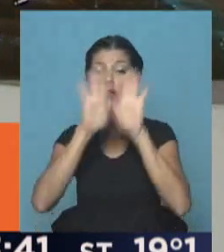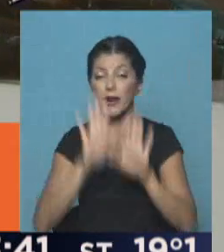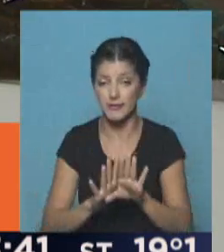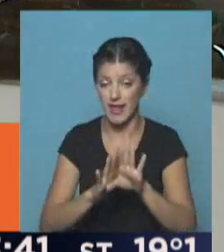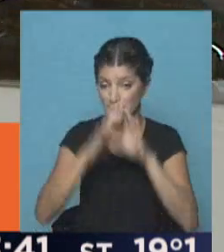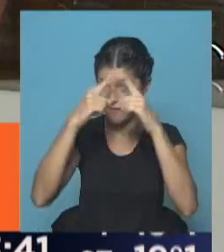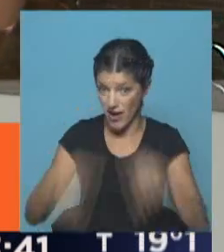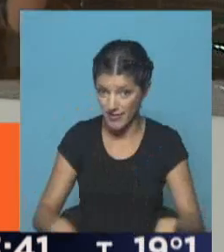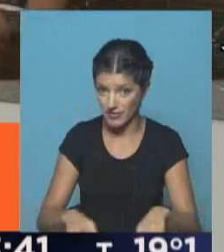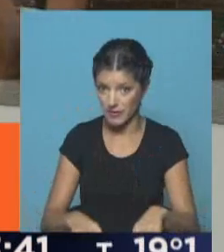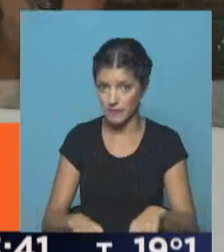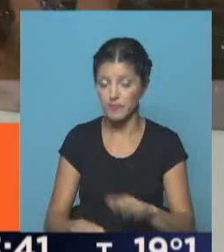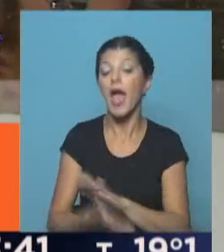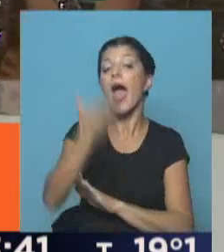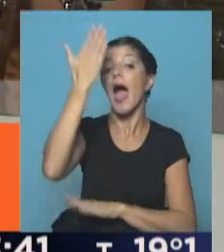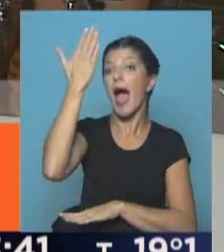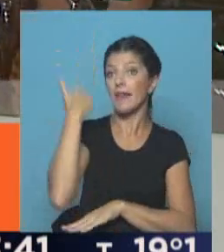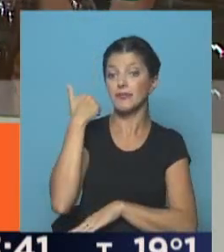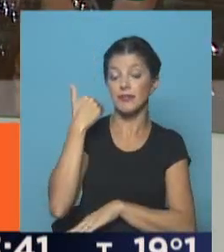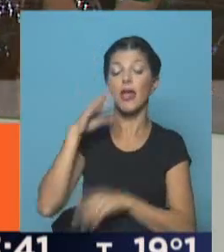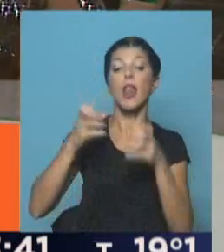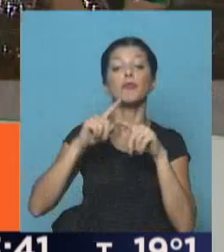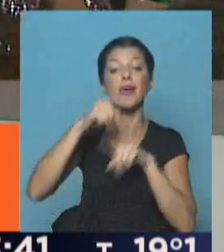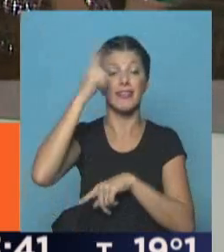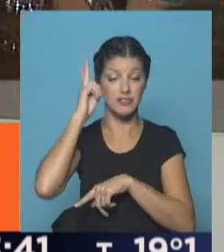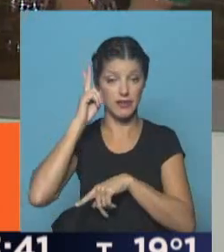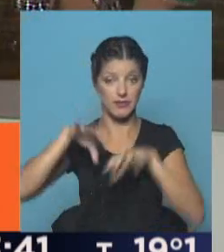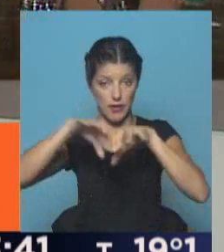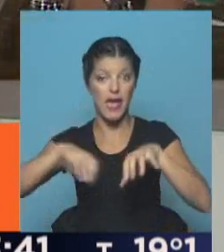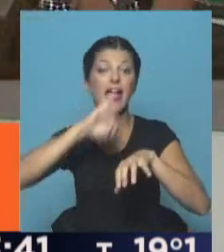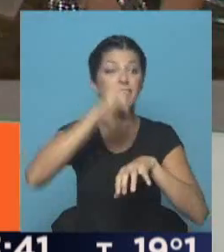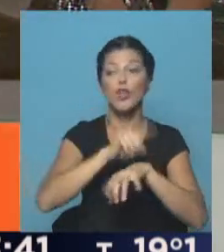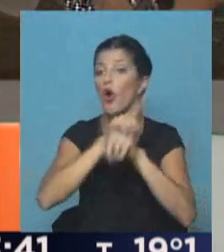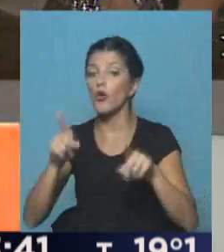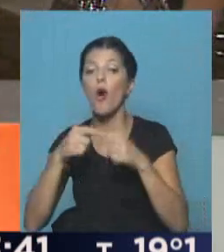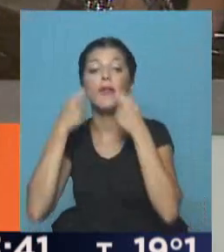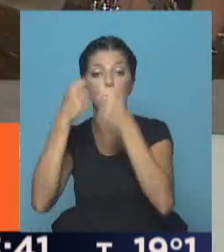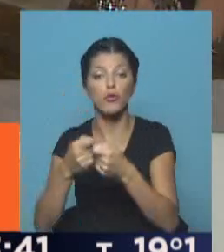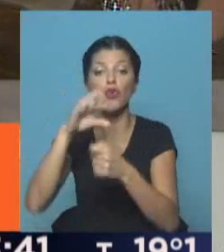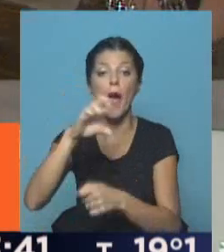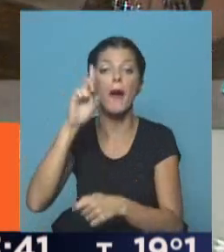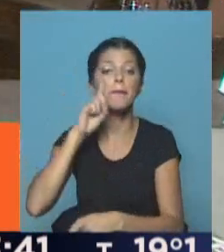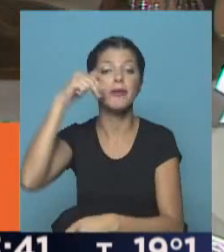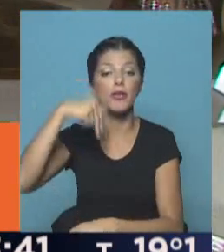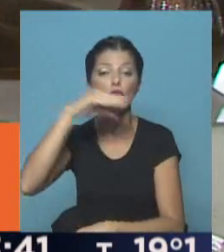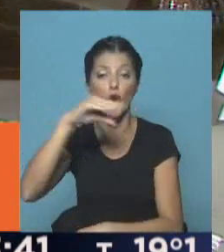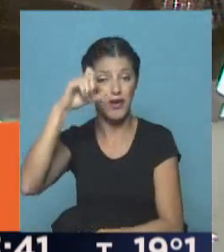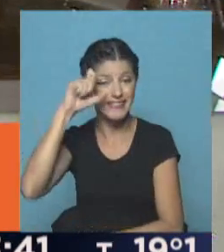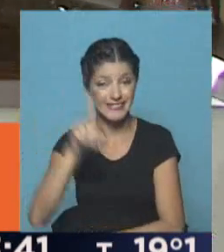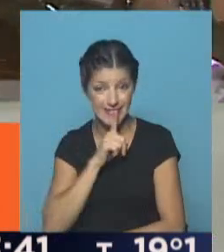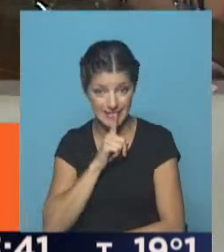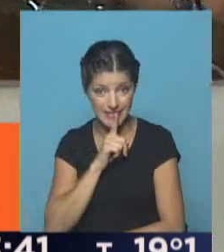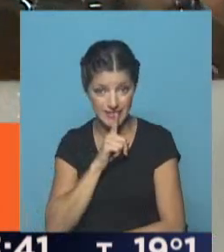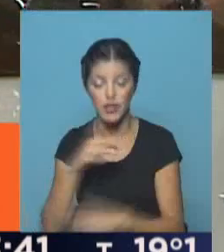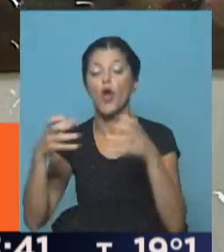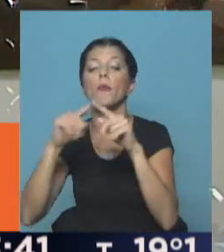organizando hasta el momento lo que dividía aguas en la política chilena era sí o no a pinochet la era de un lado la derecha más o menos pinochetista y de un dado